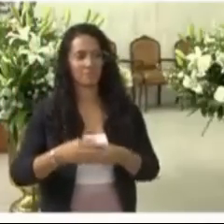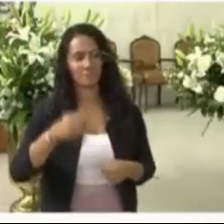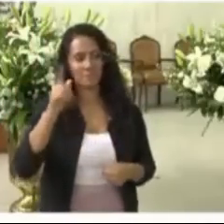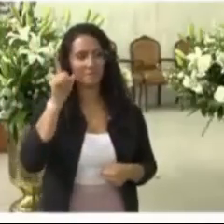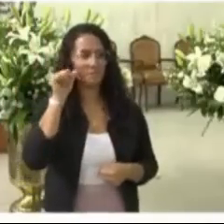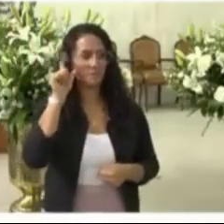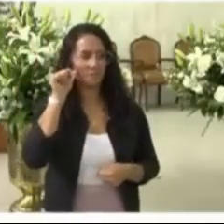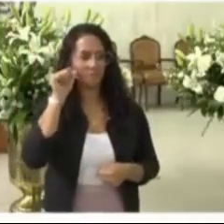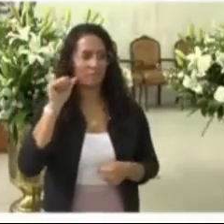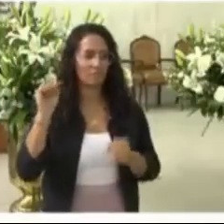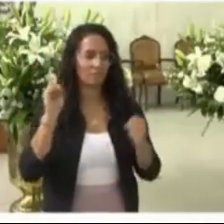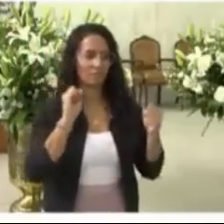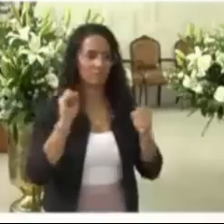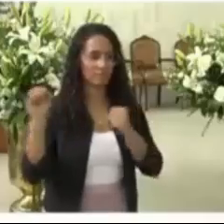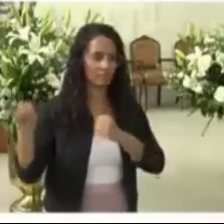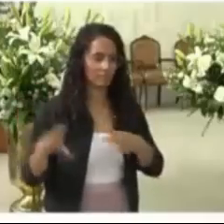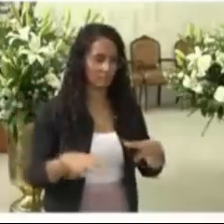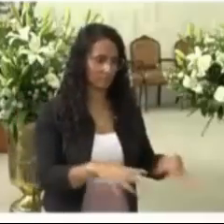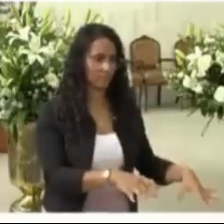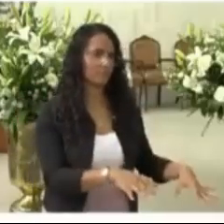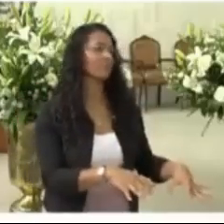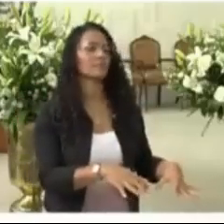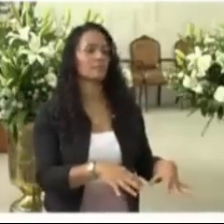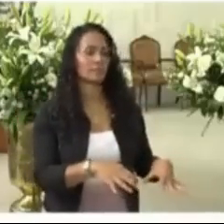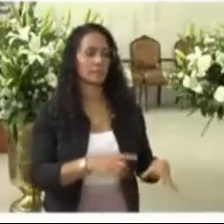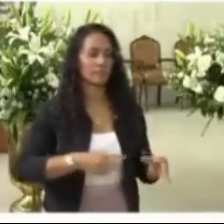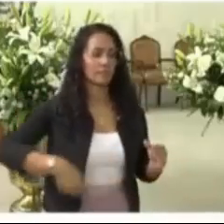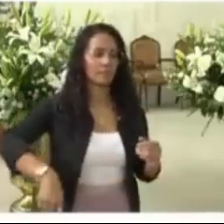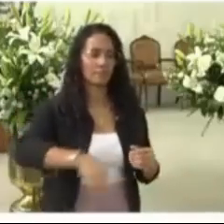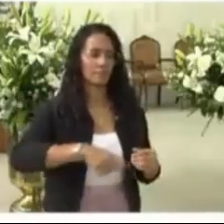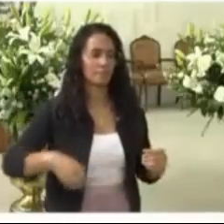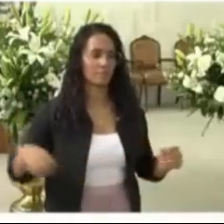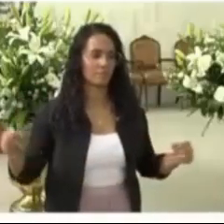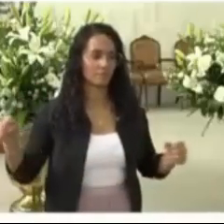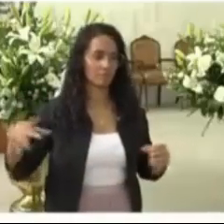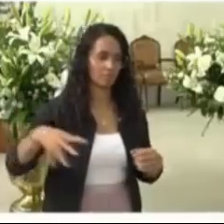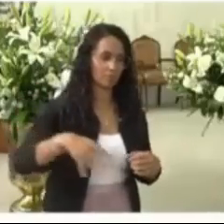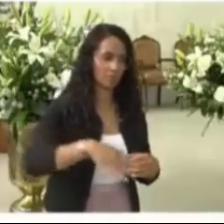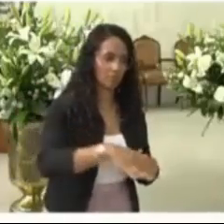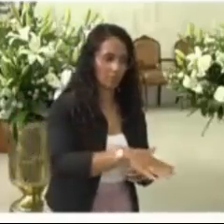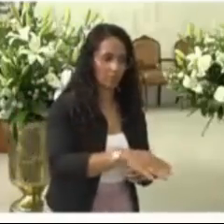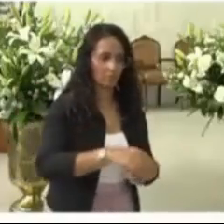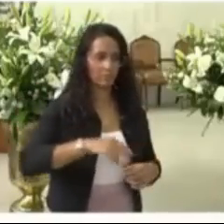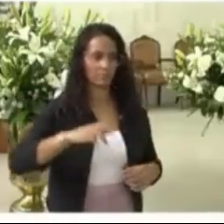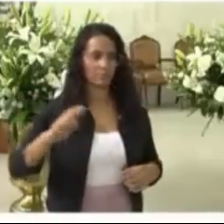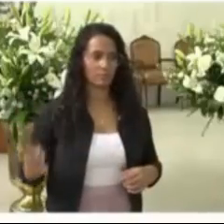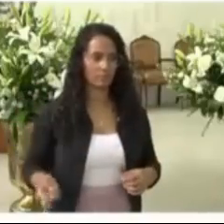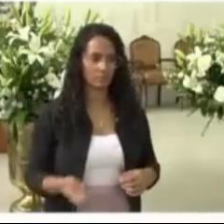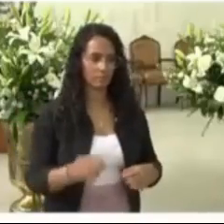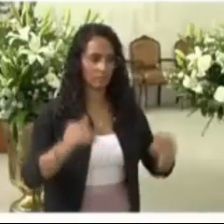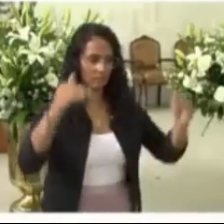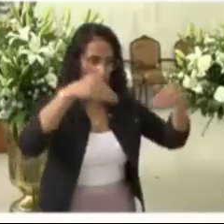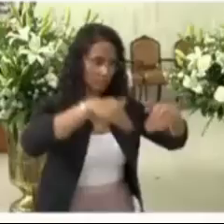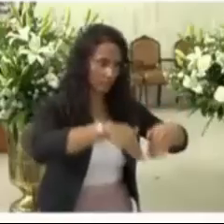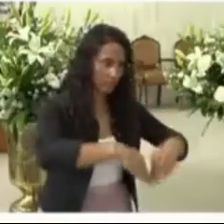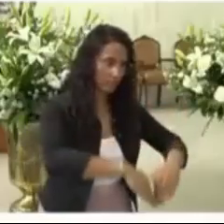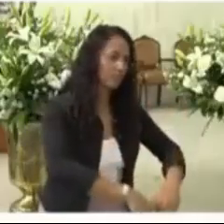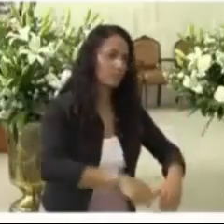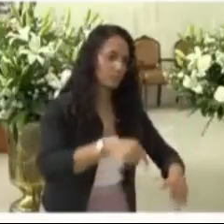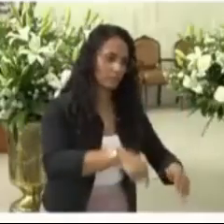subirán por la cuesta de Sir, y los hallaréis junto al arroyo, antes del desierto de